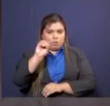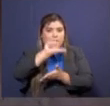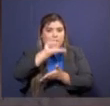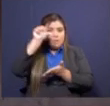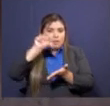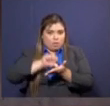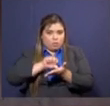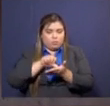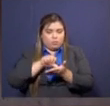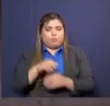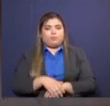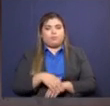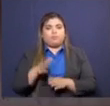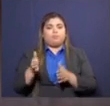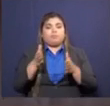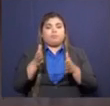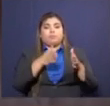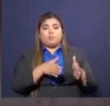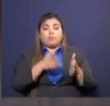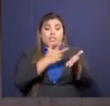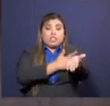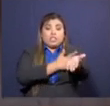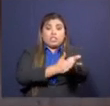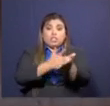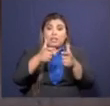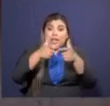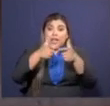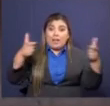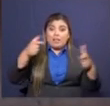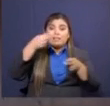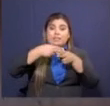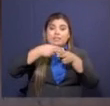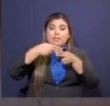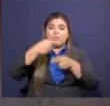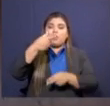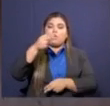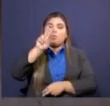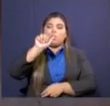Hualaca-Chiriquí Grande. Ojo con Chiriquí Grande,